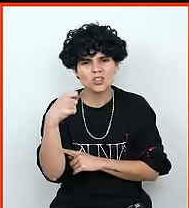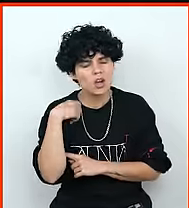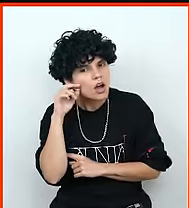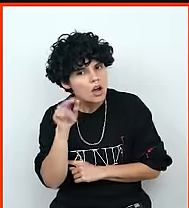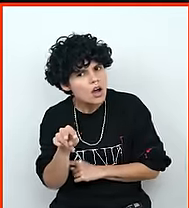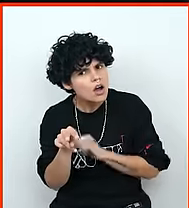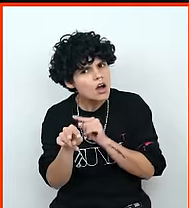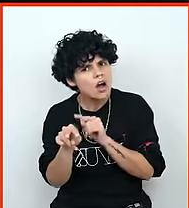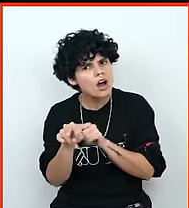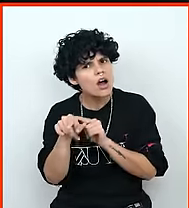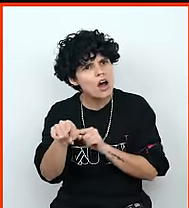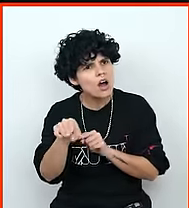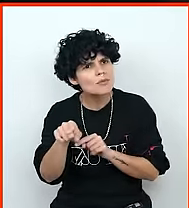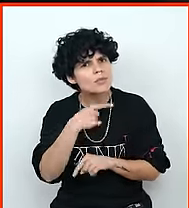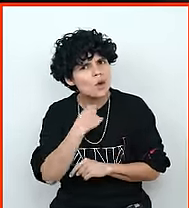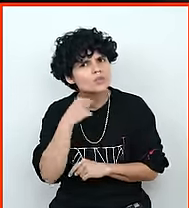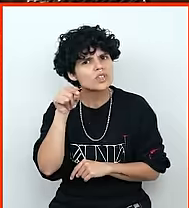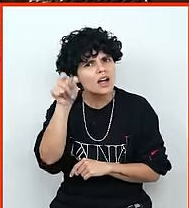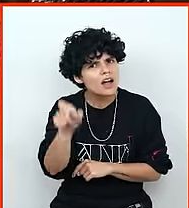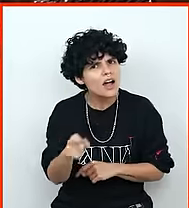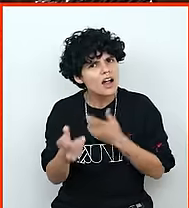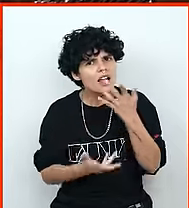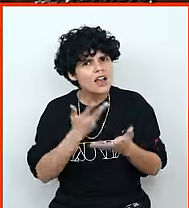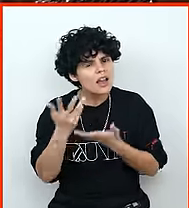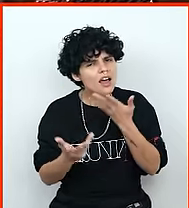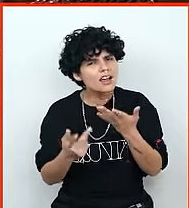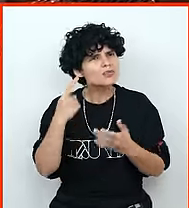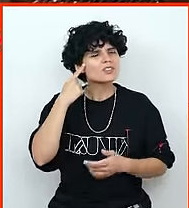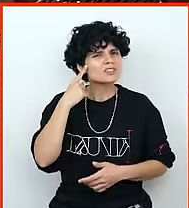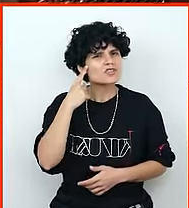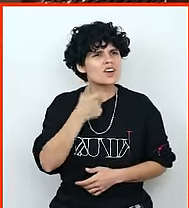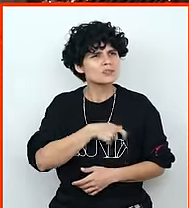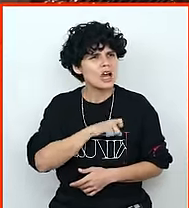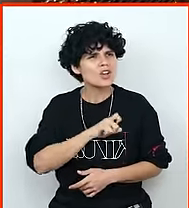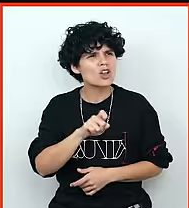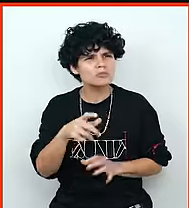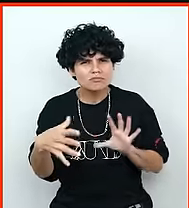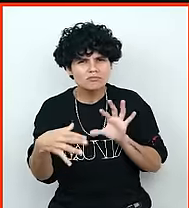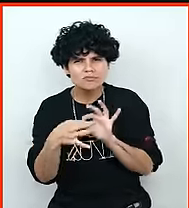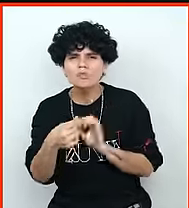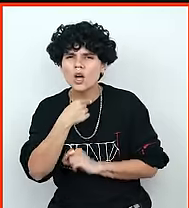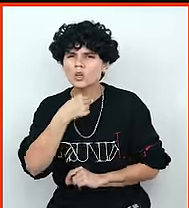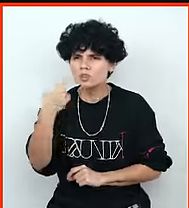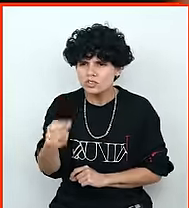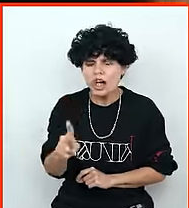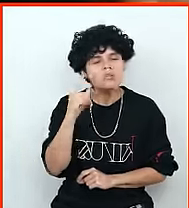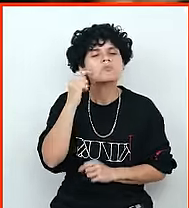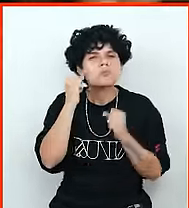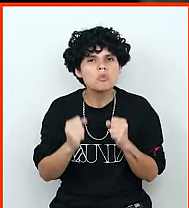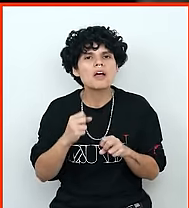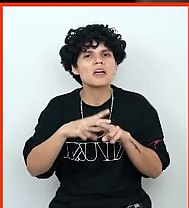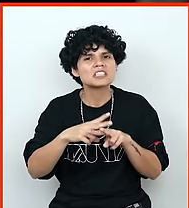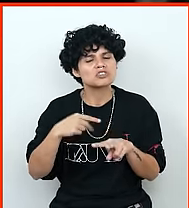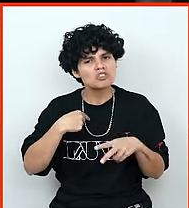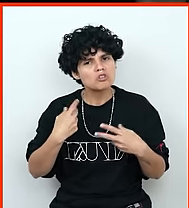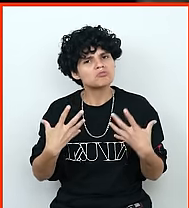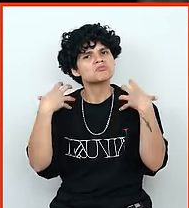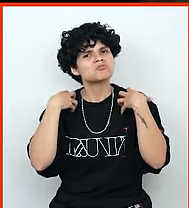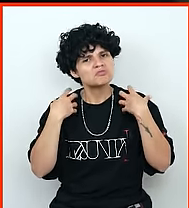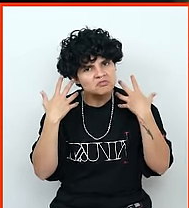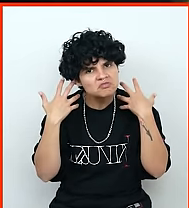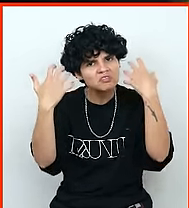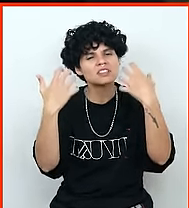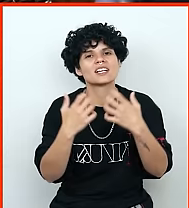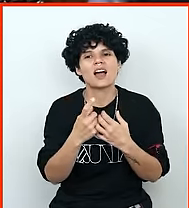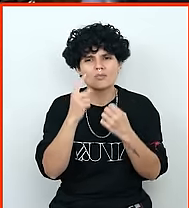dije, oye, Doble H, aquí hay algo. Él lo hace como me gustaría que sonara en castellano. Y dije, ah, se puede entonces. Entonces ahí como que me interesa en escribir. O sea, primera vez que te